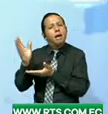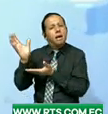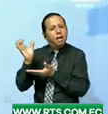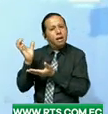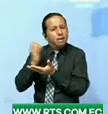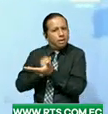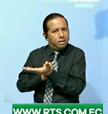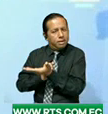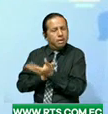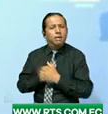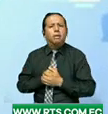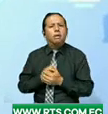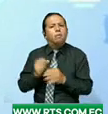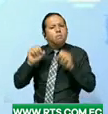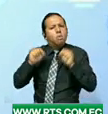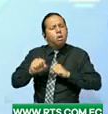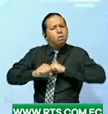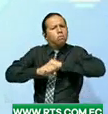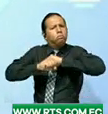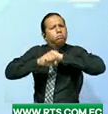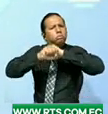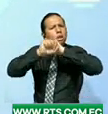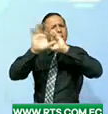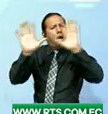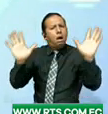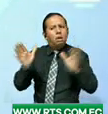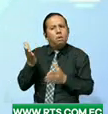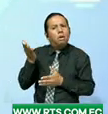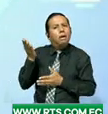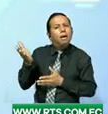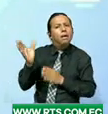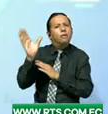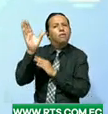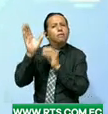y a transparentar todo acto